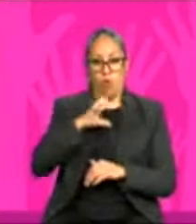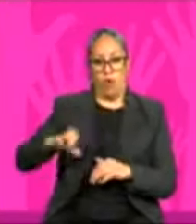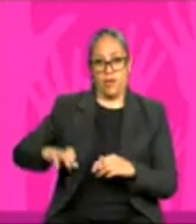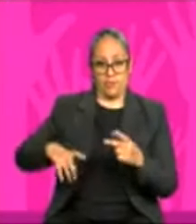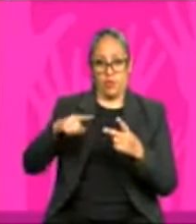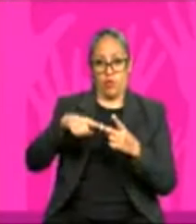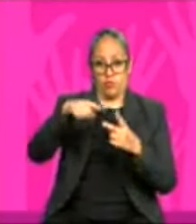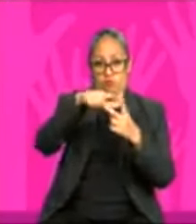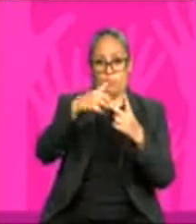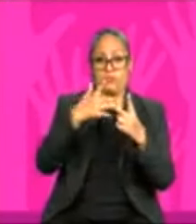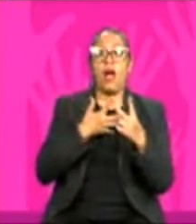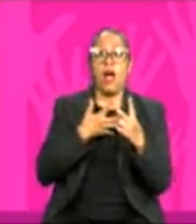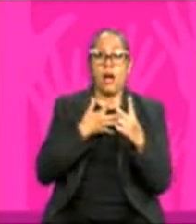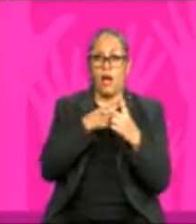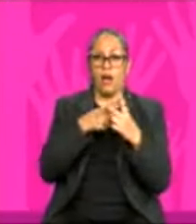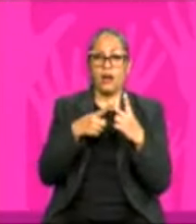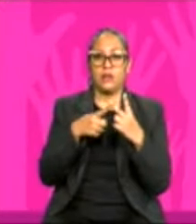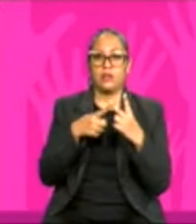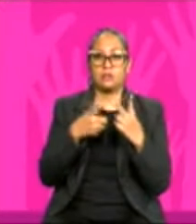de mi derecha